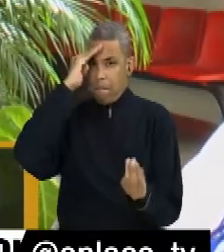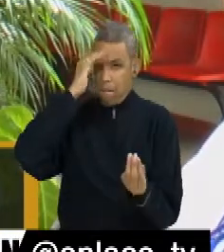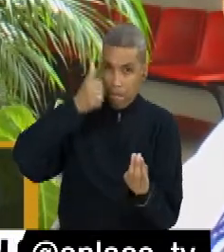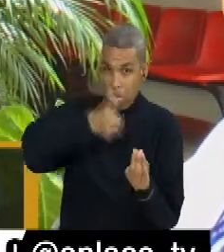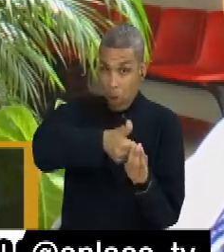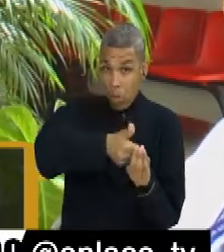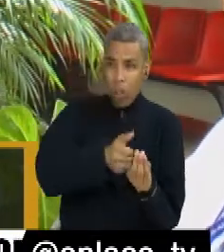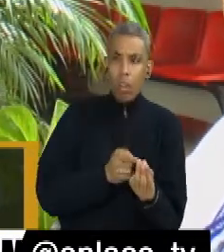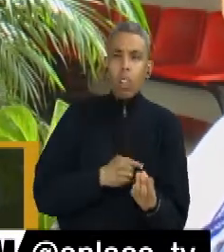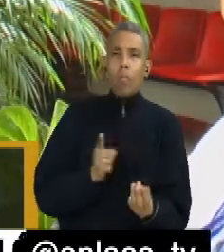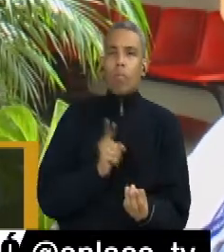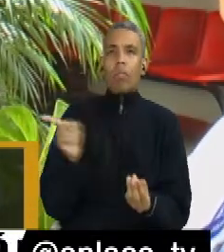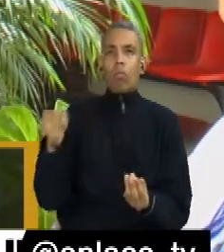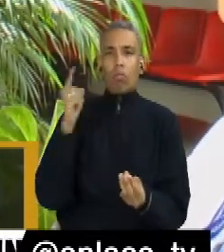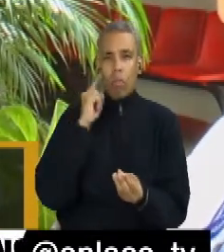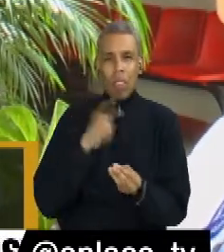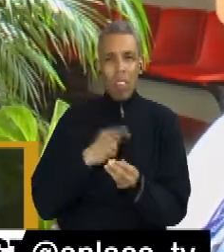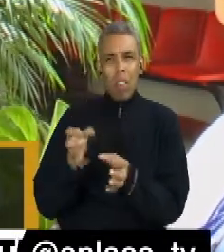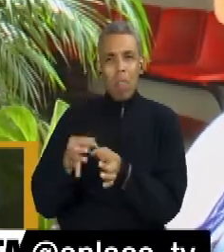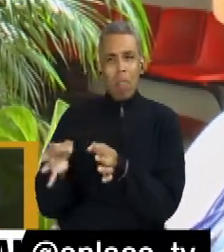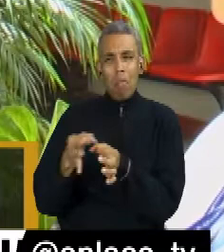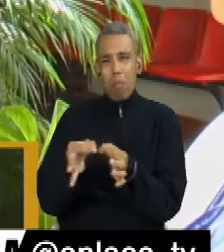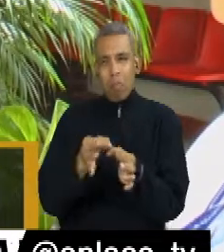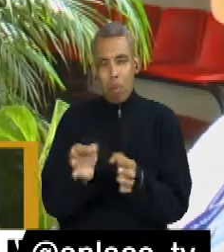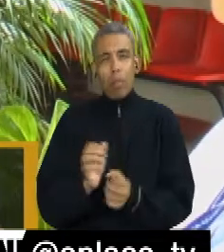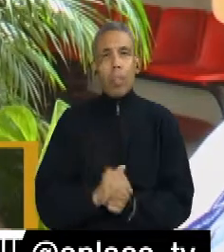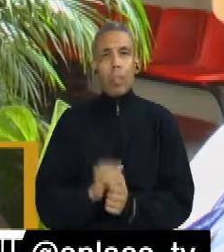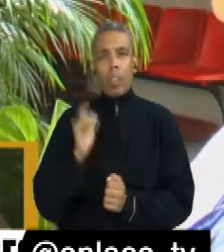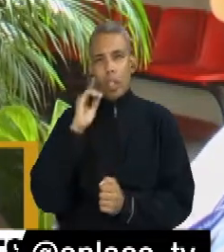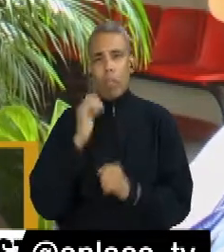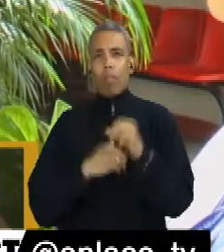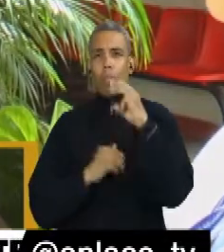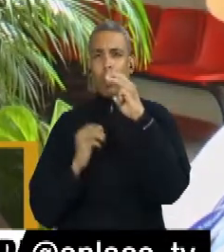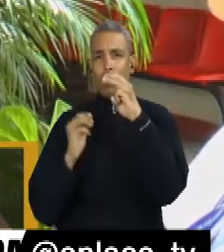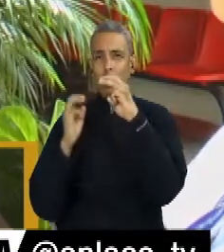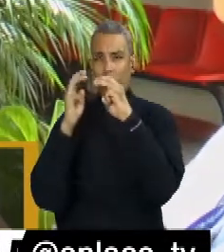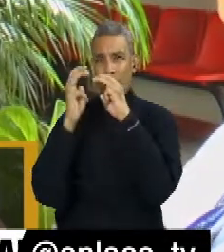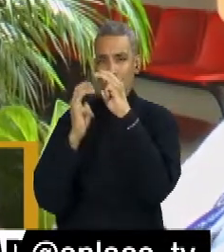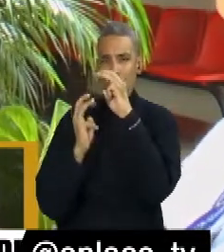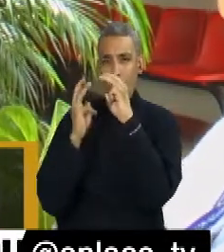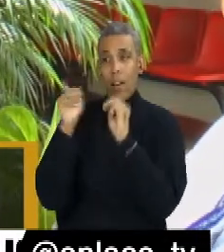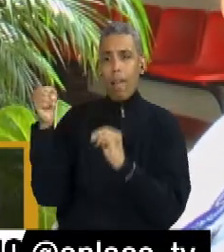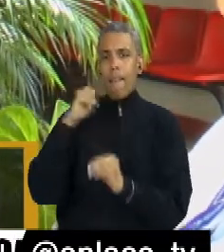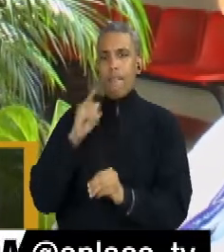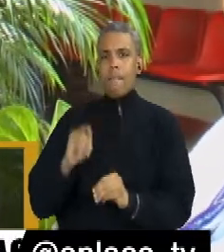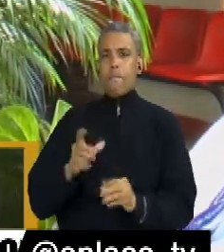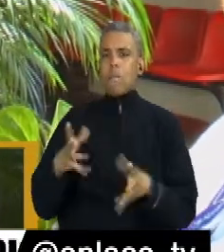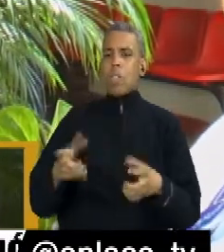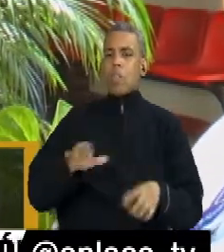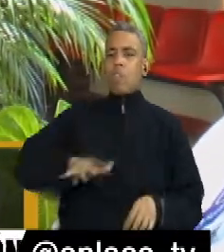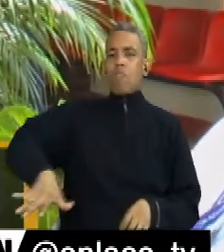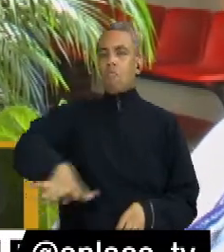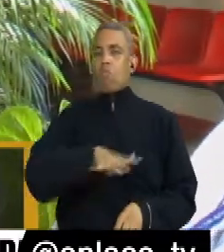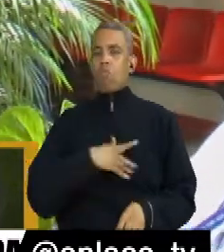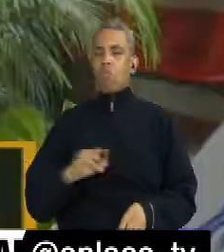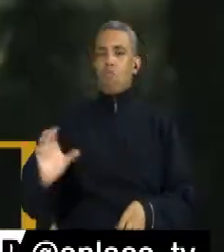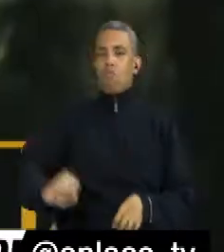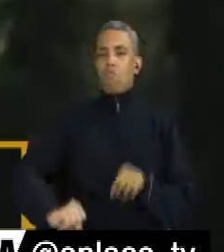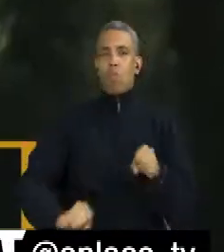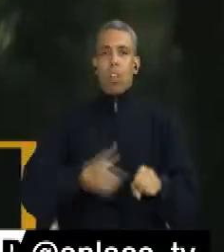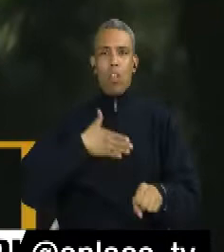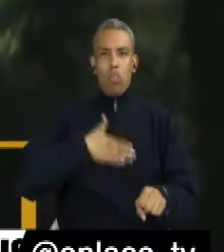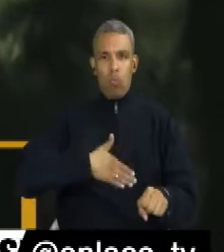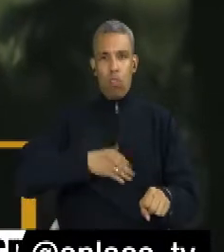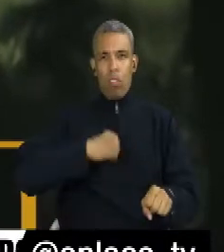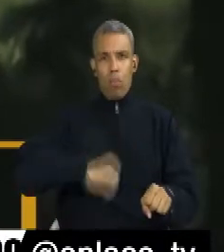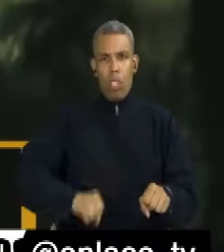permanentes, donde ellos allí salen a ejercer su control a toda la zona del sur de Bolívar. Esa